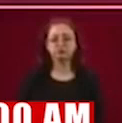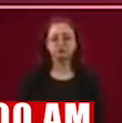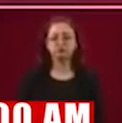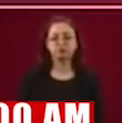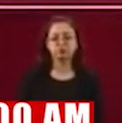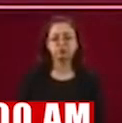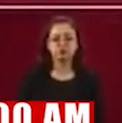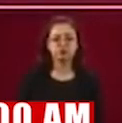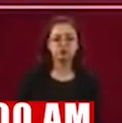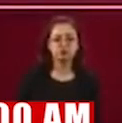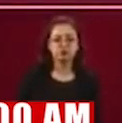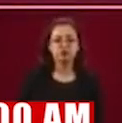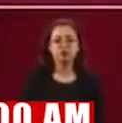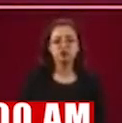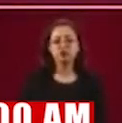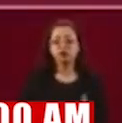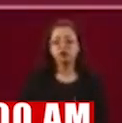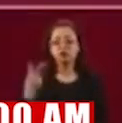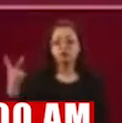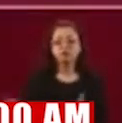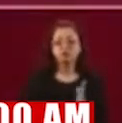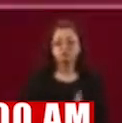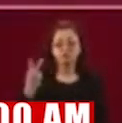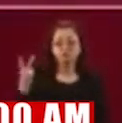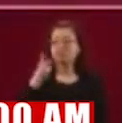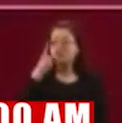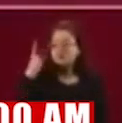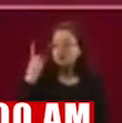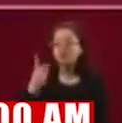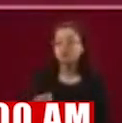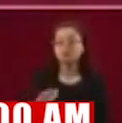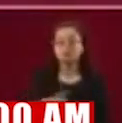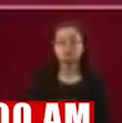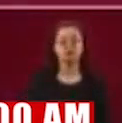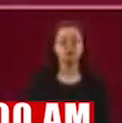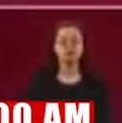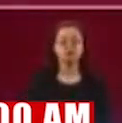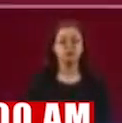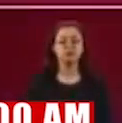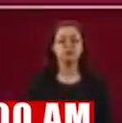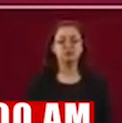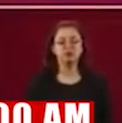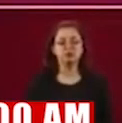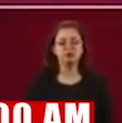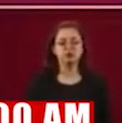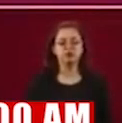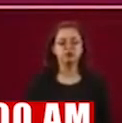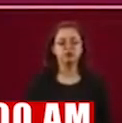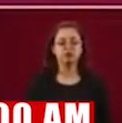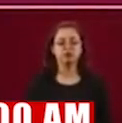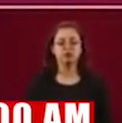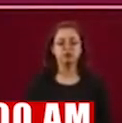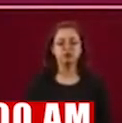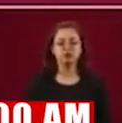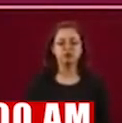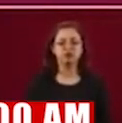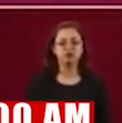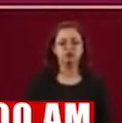En otras ocasiones, lo repito ahora, el que argumente